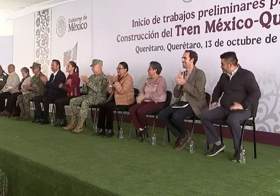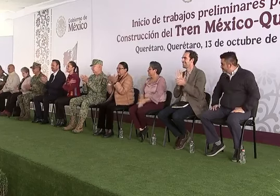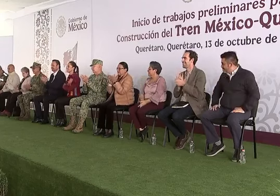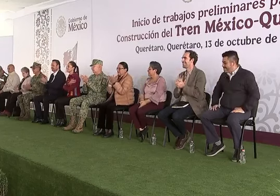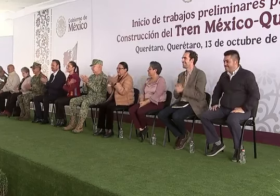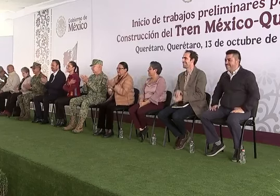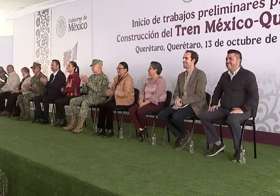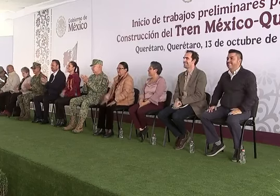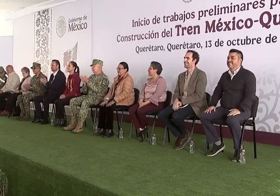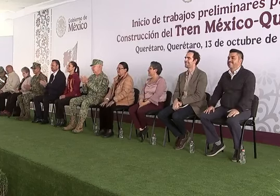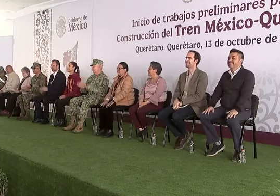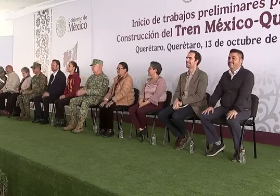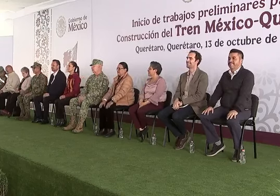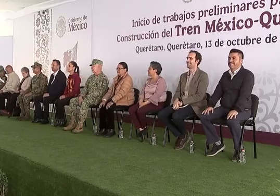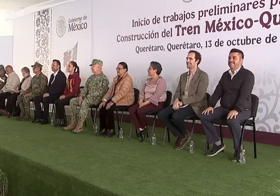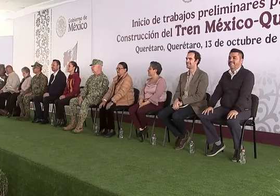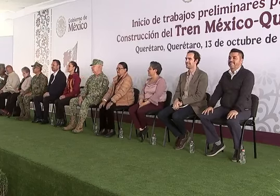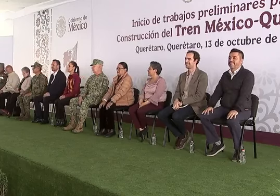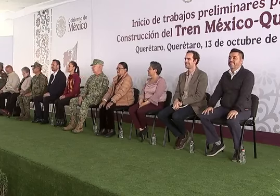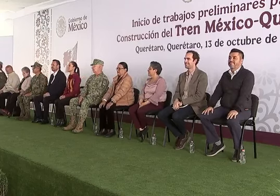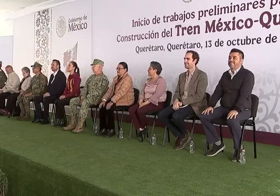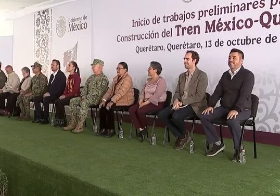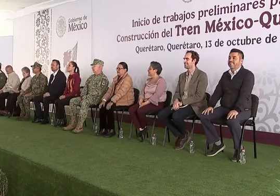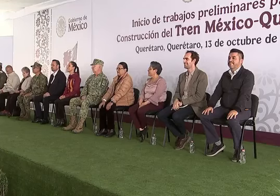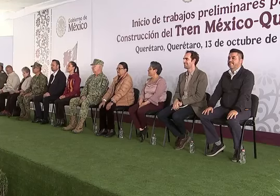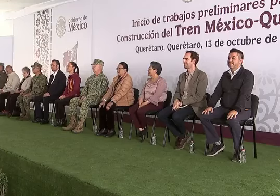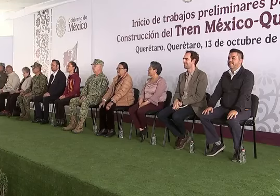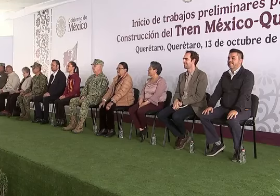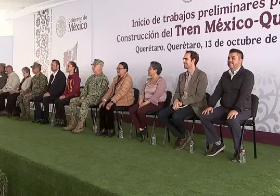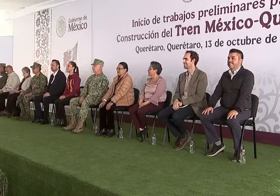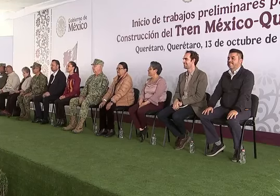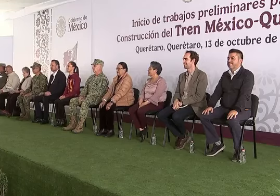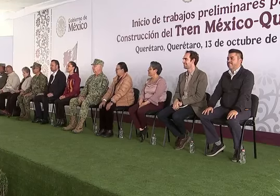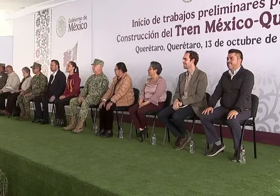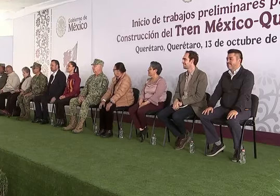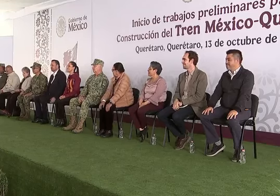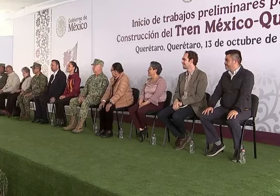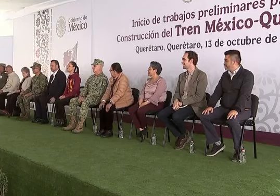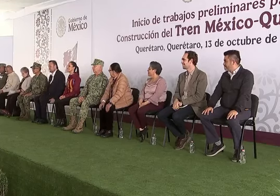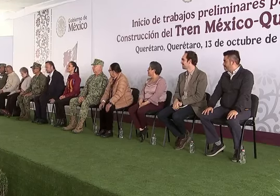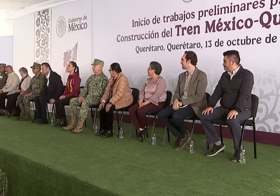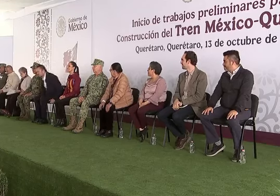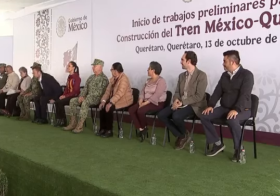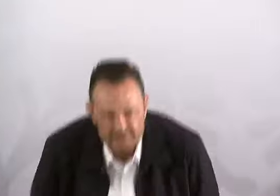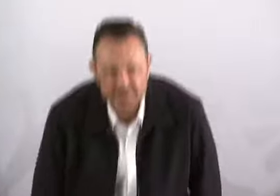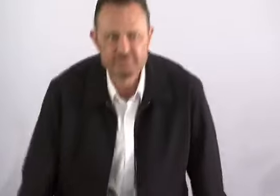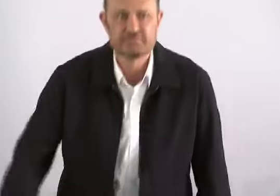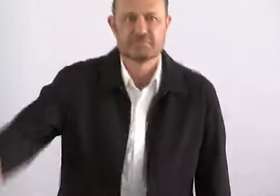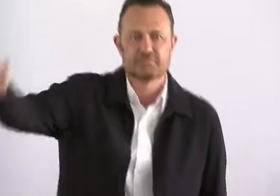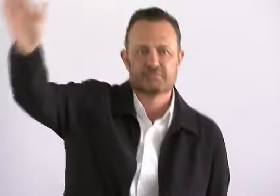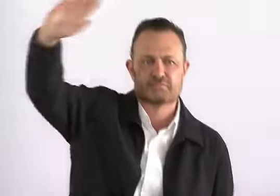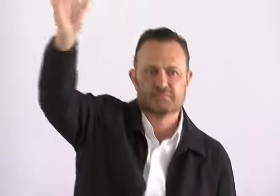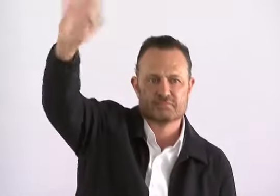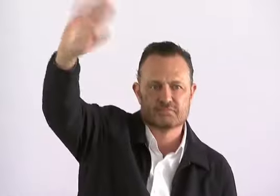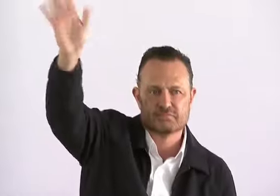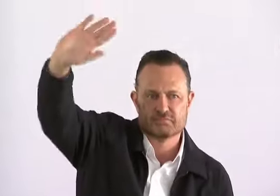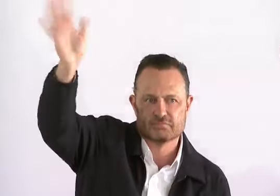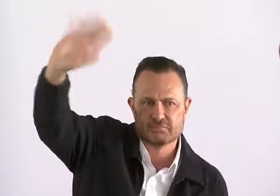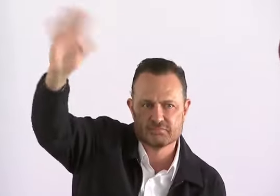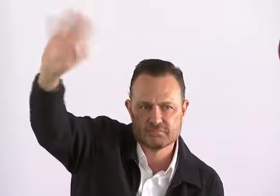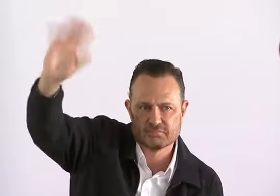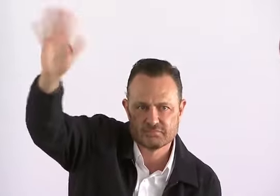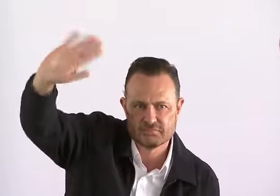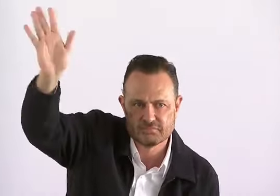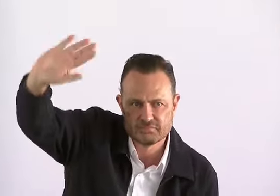Le acompañan en la línea de honor el licenciado Mauricio Curi González, gobernador del estado de Querétaro.